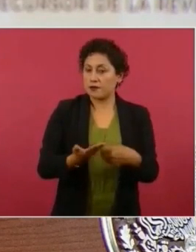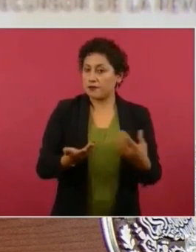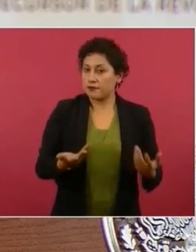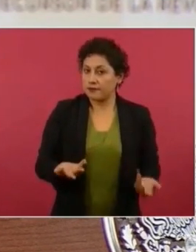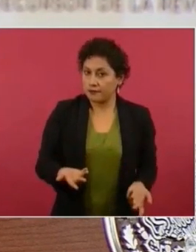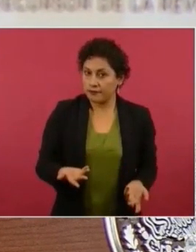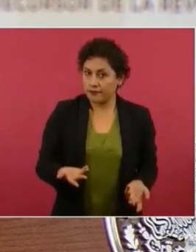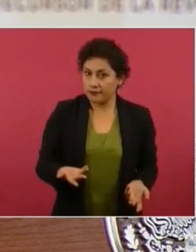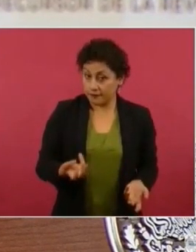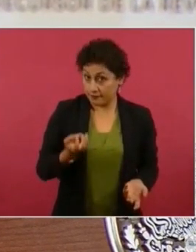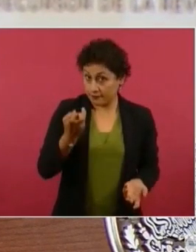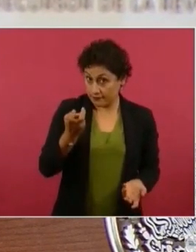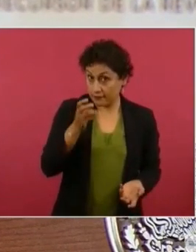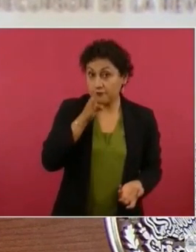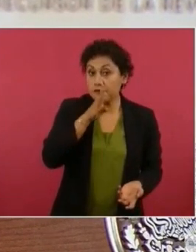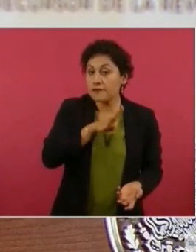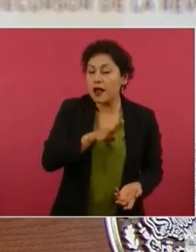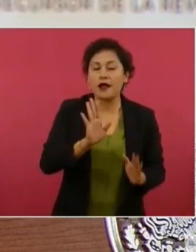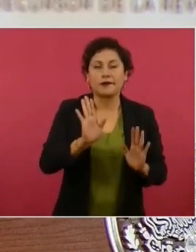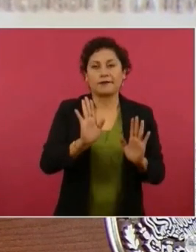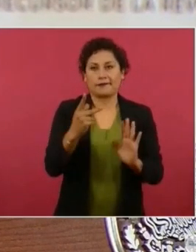independientemente de eso,